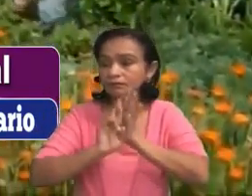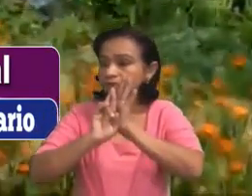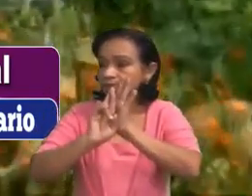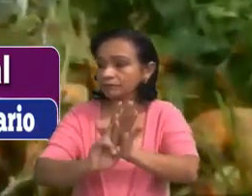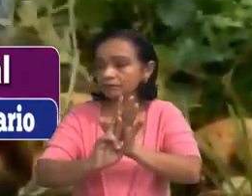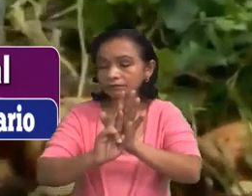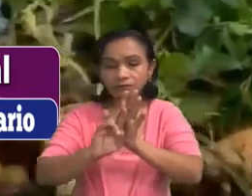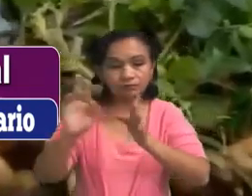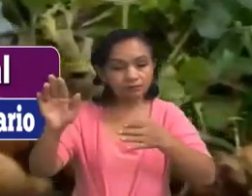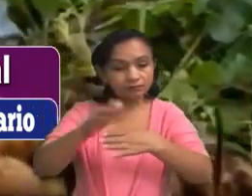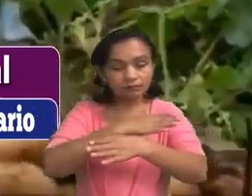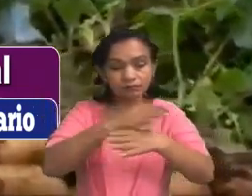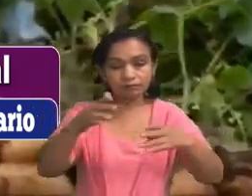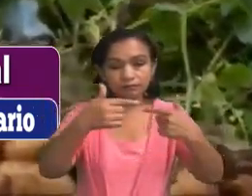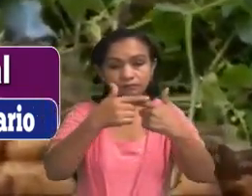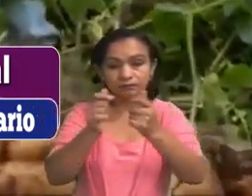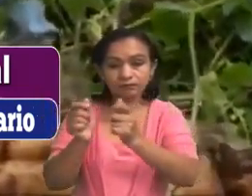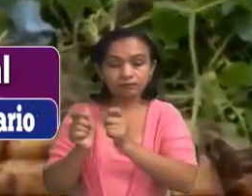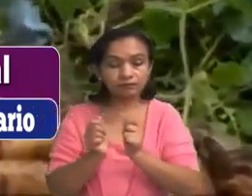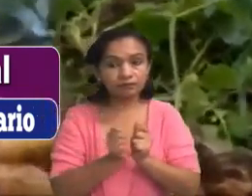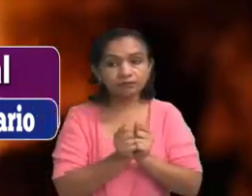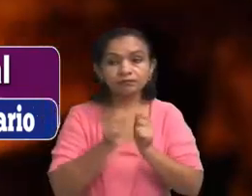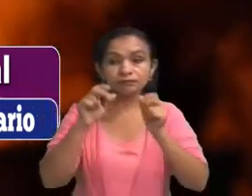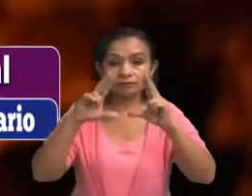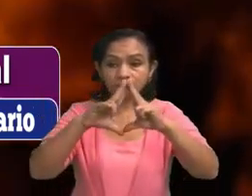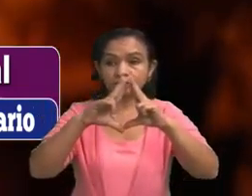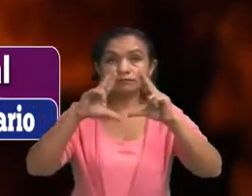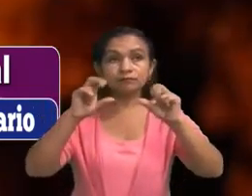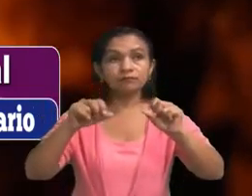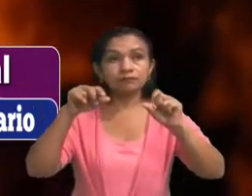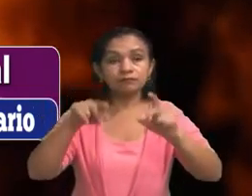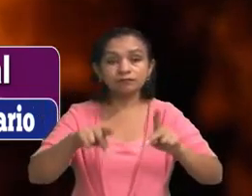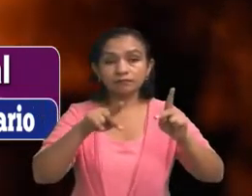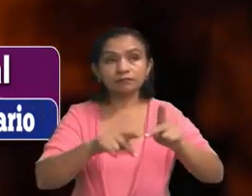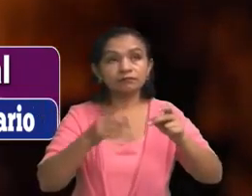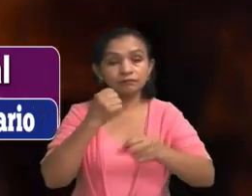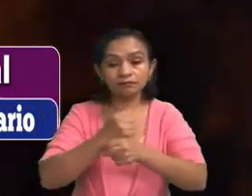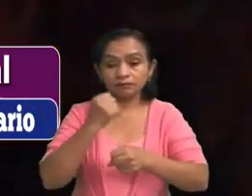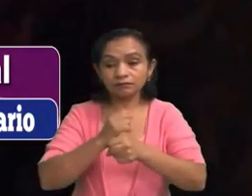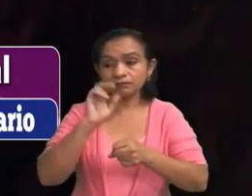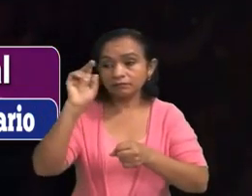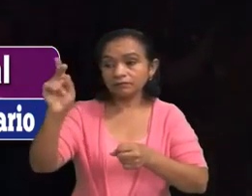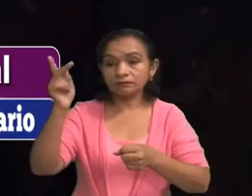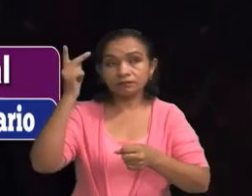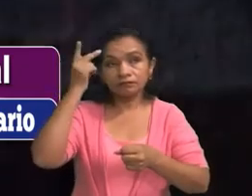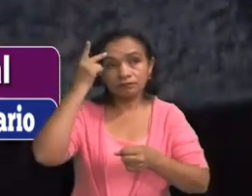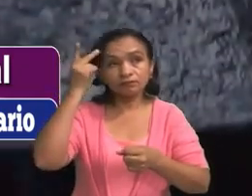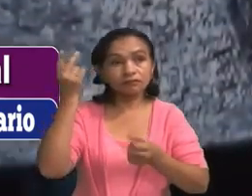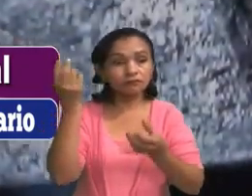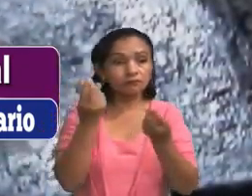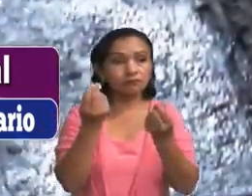de los distintos sectores importantes en este país, de los productores, de las políticas y de la